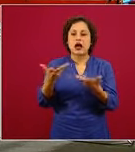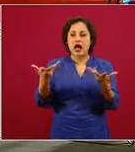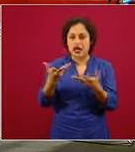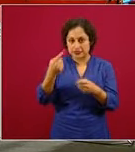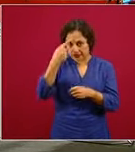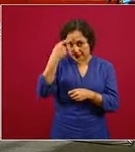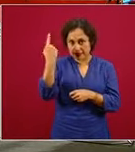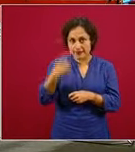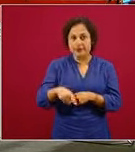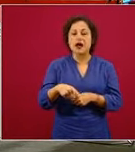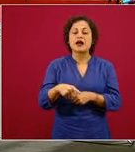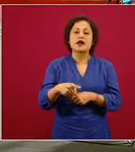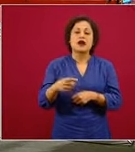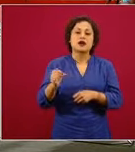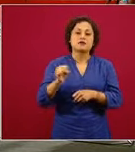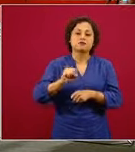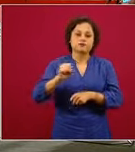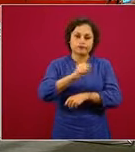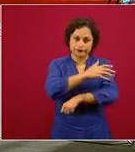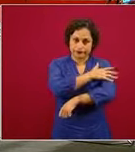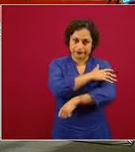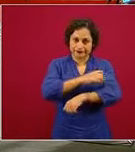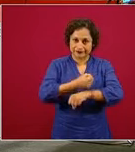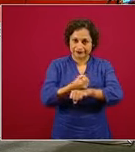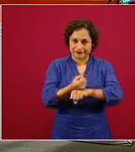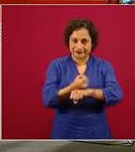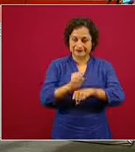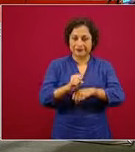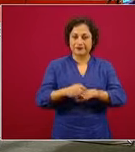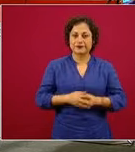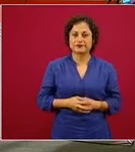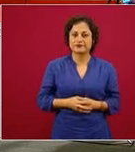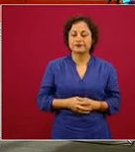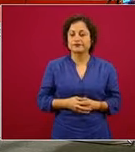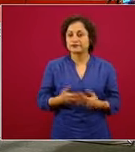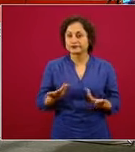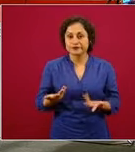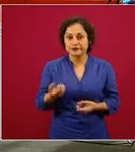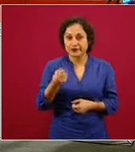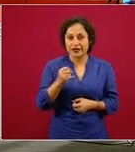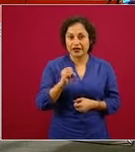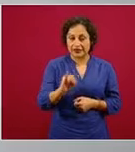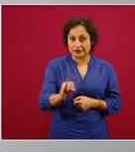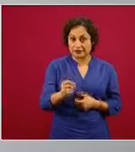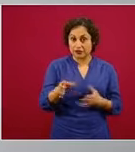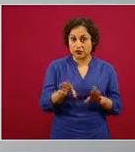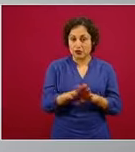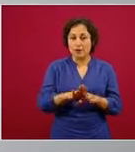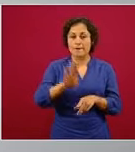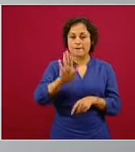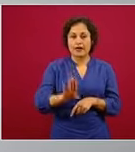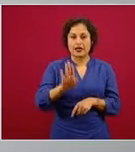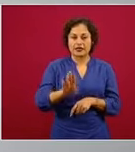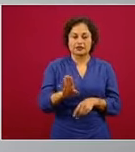La estrategia, así, como si fuera militar, del virus es protegerse, entrar a la célula, no